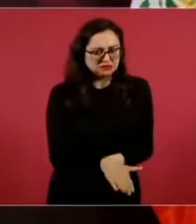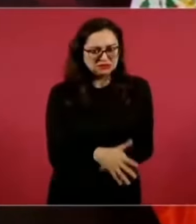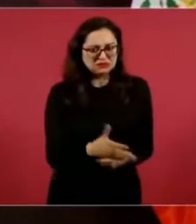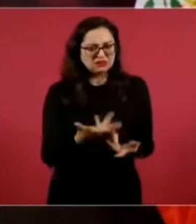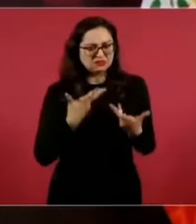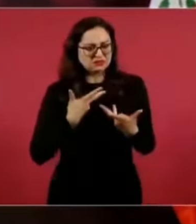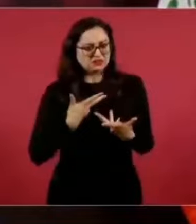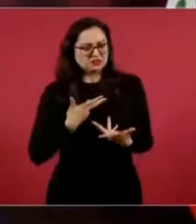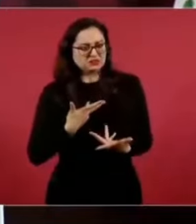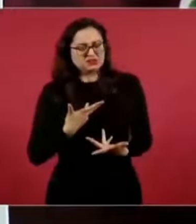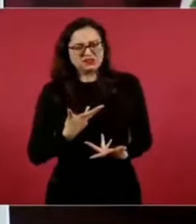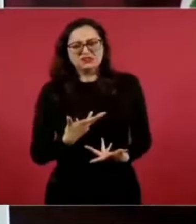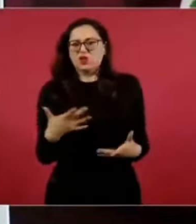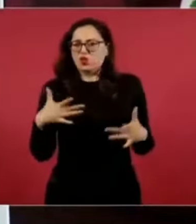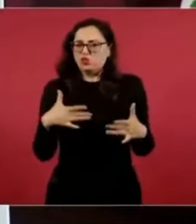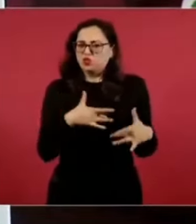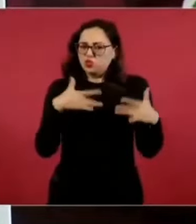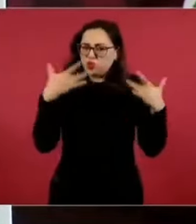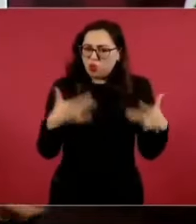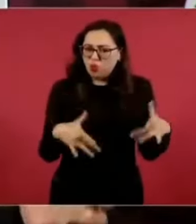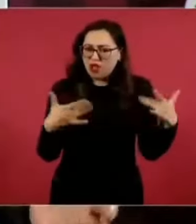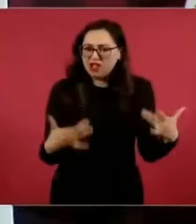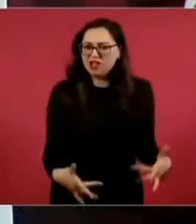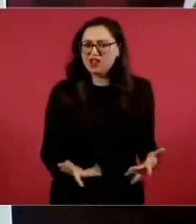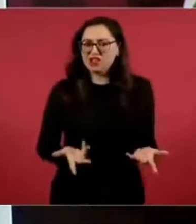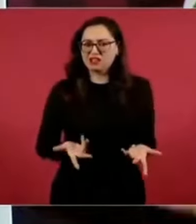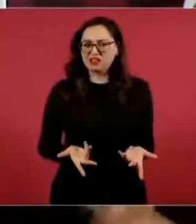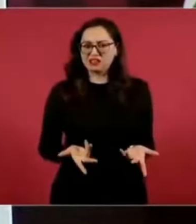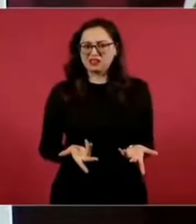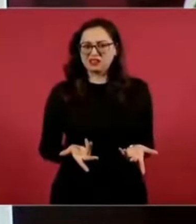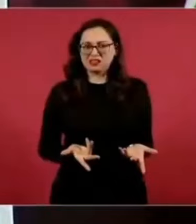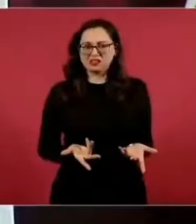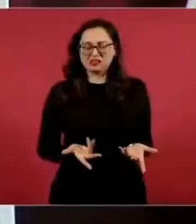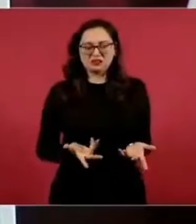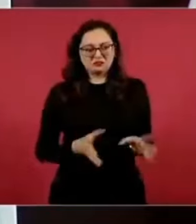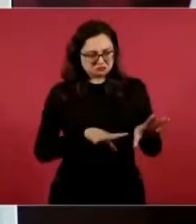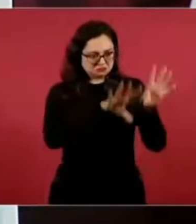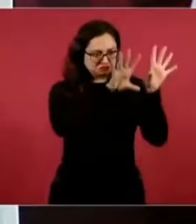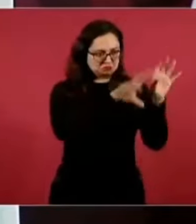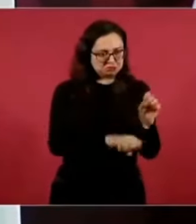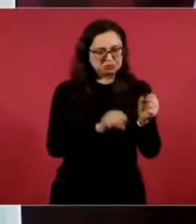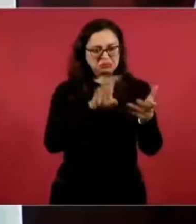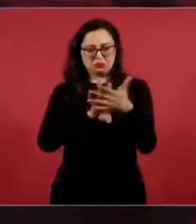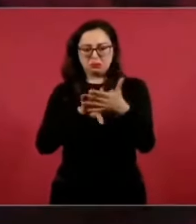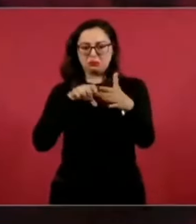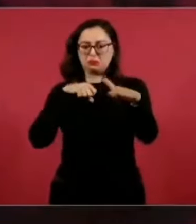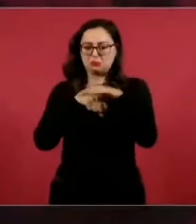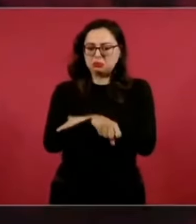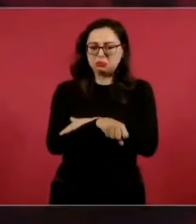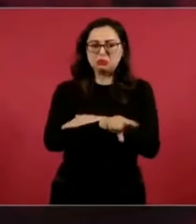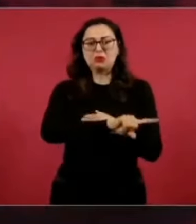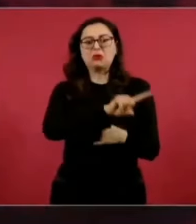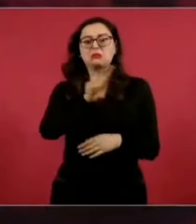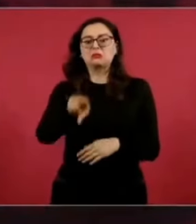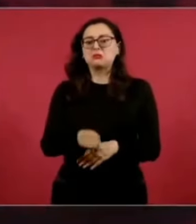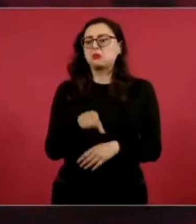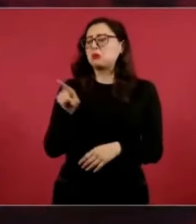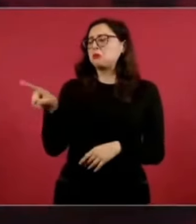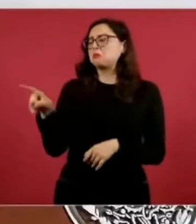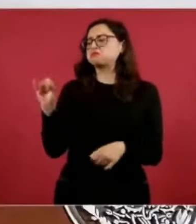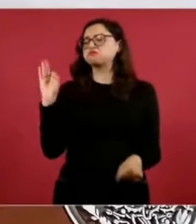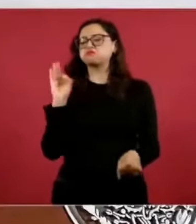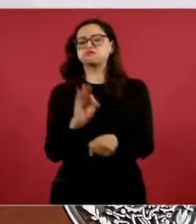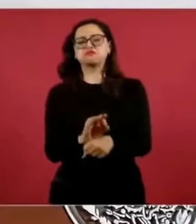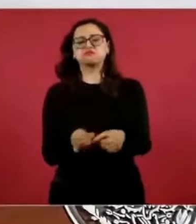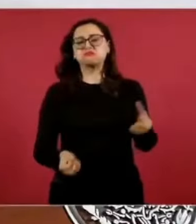un inocente y que al poco tiempo sí el que cometió el delito